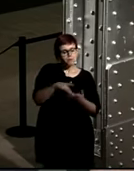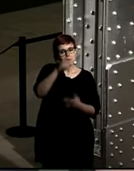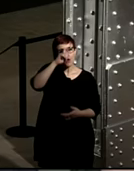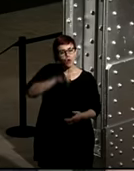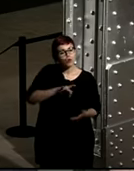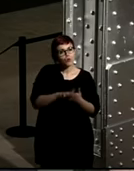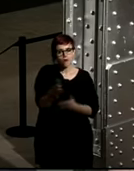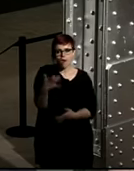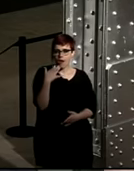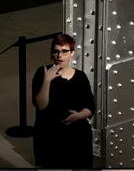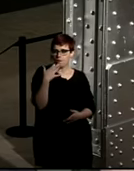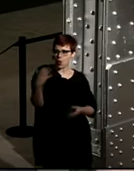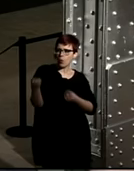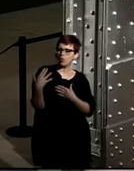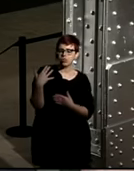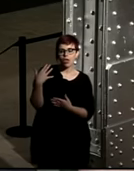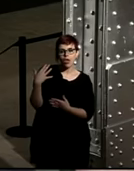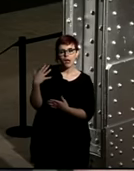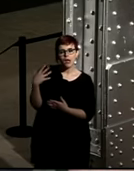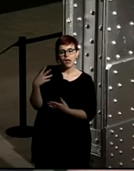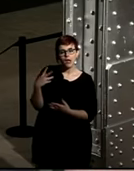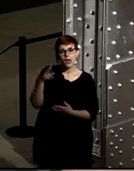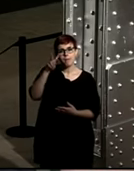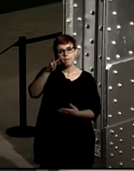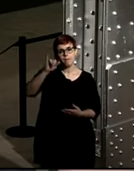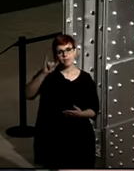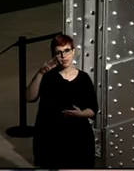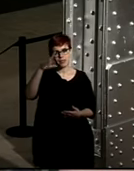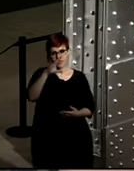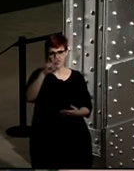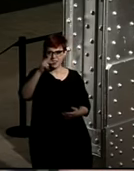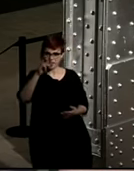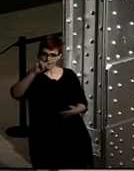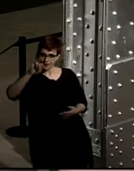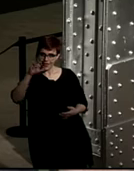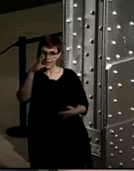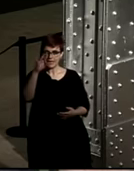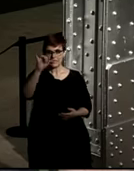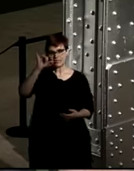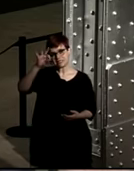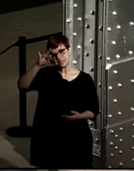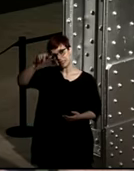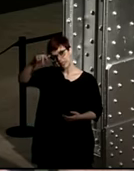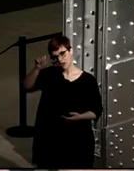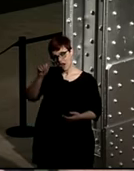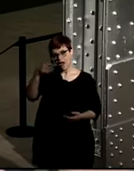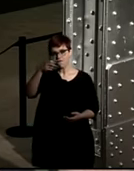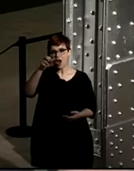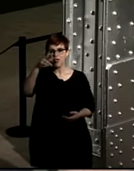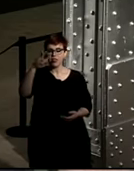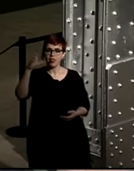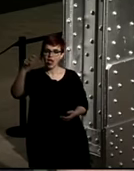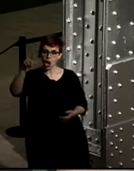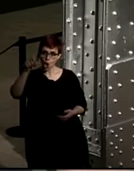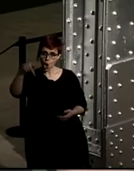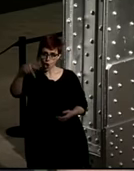un ejemplo de, ¿cómo se llamaba? Vicky Cristina Barcelona de Woody Allen. ¿No? La Generalitat fue